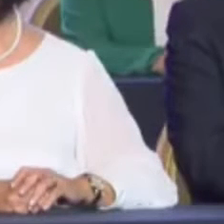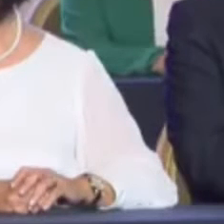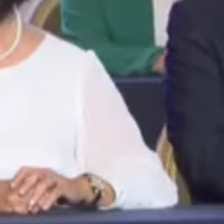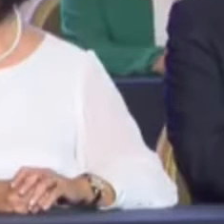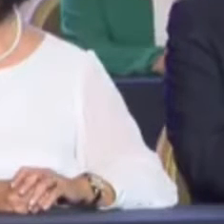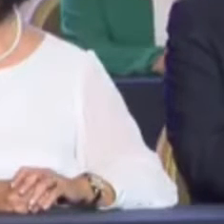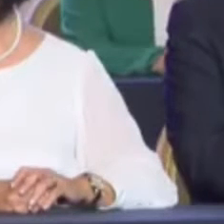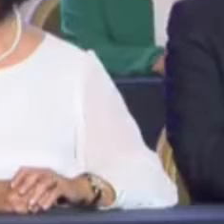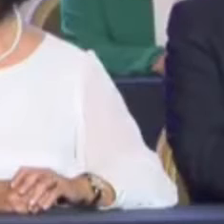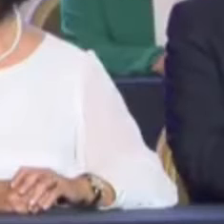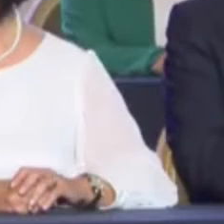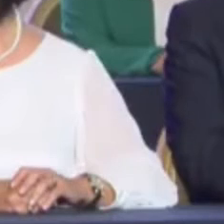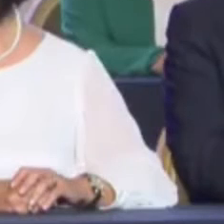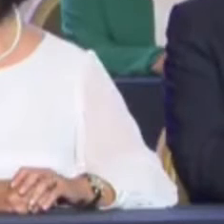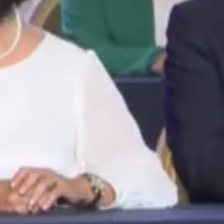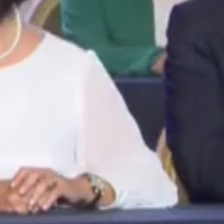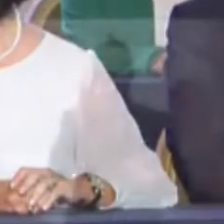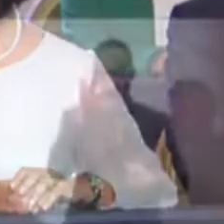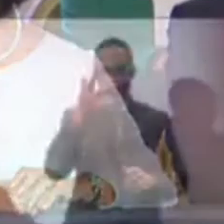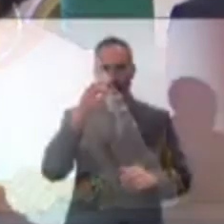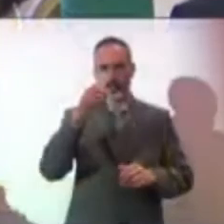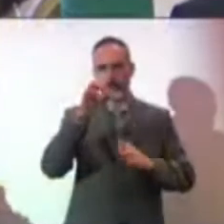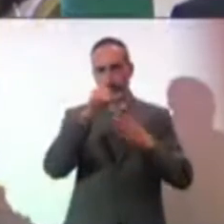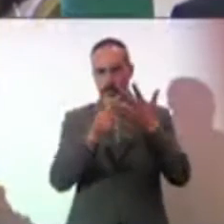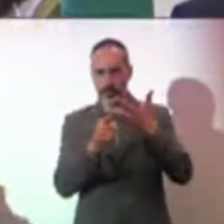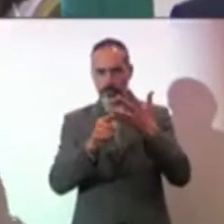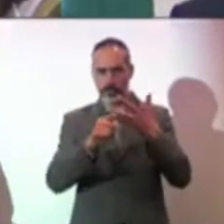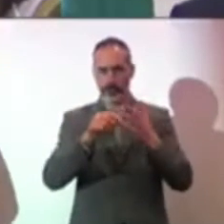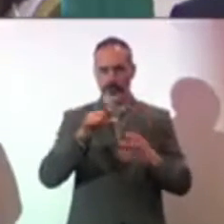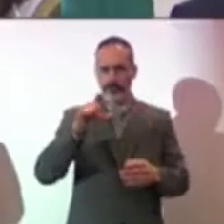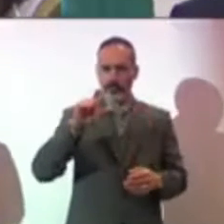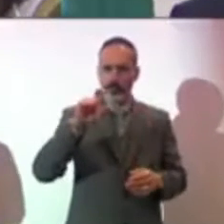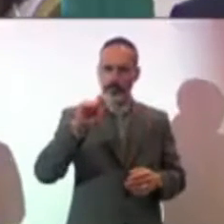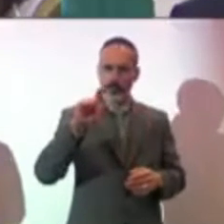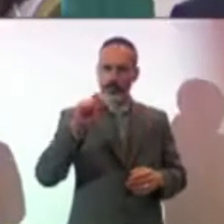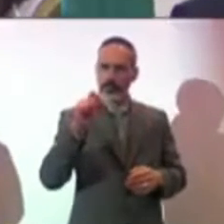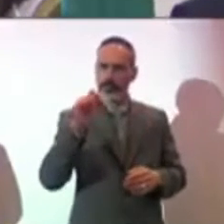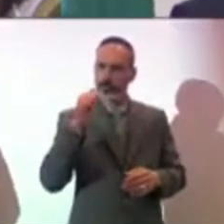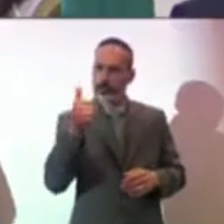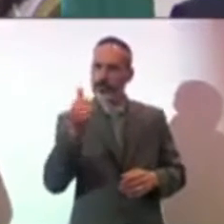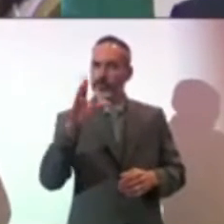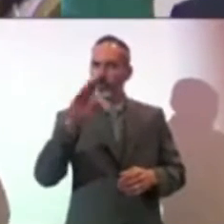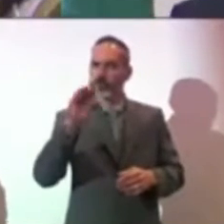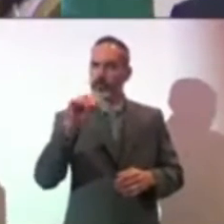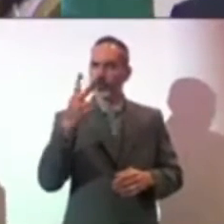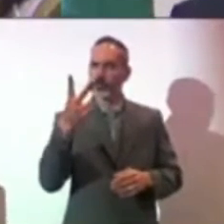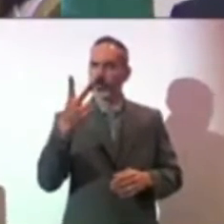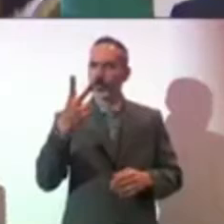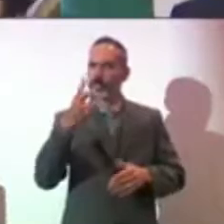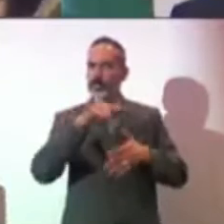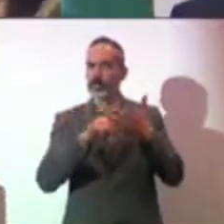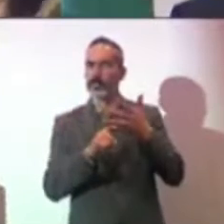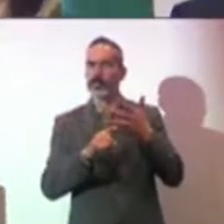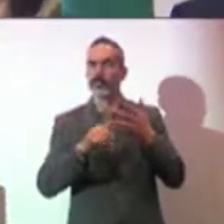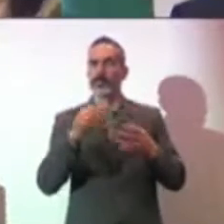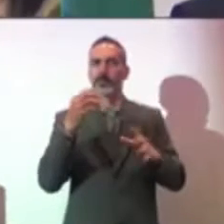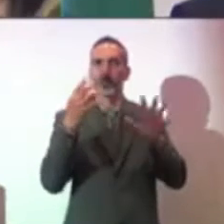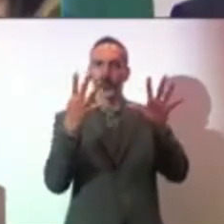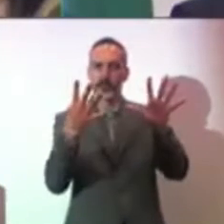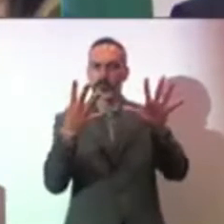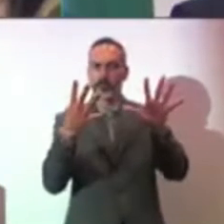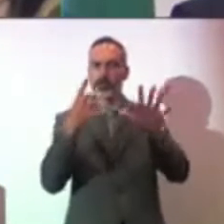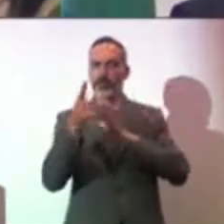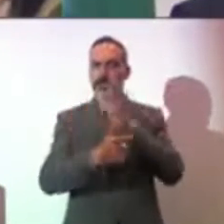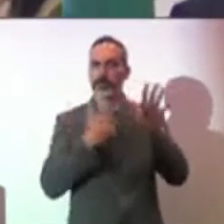los artículos 78, fracción 26ª, 92, fracción novena de la